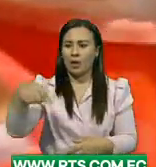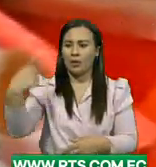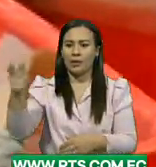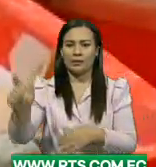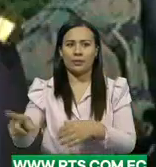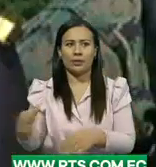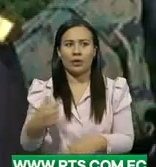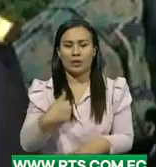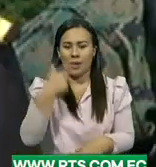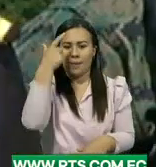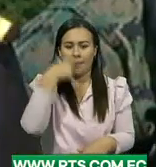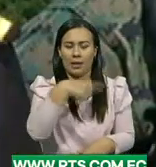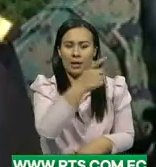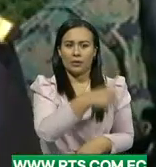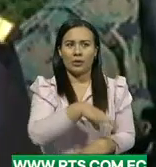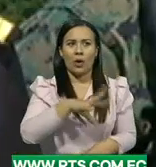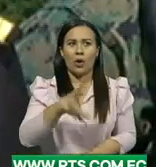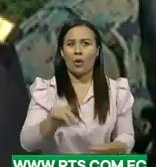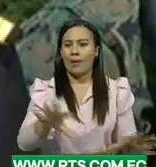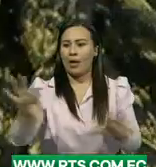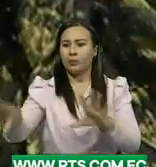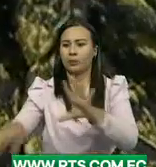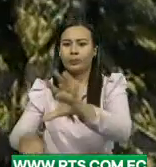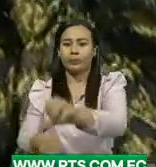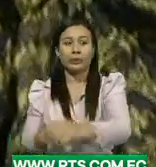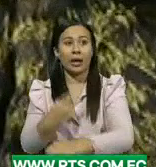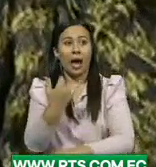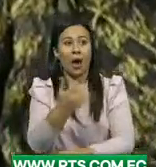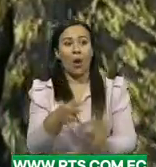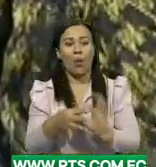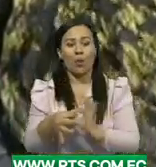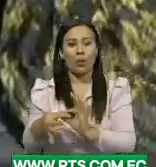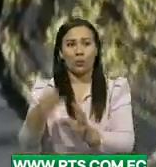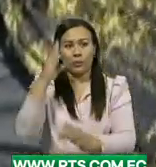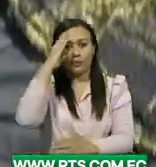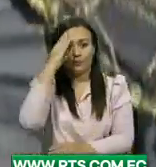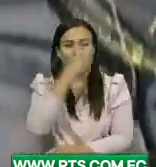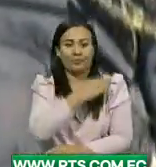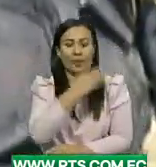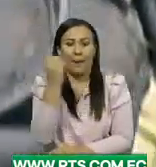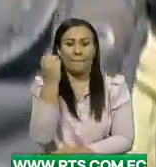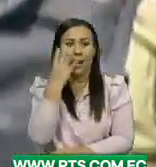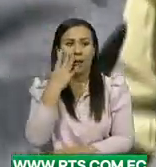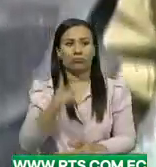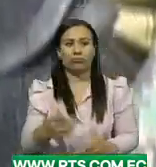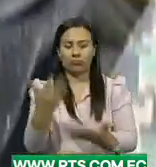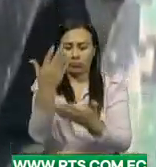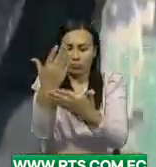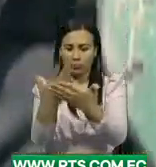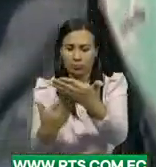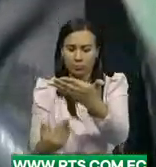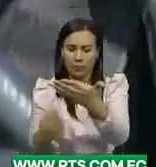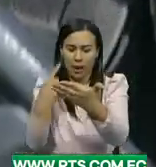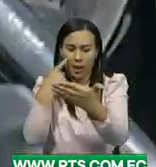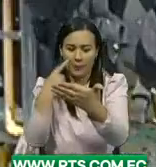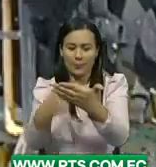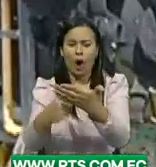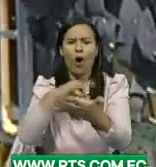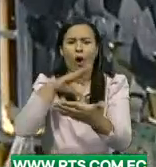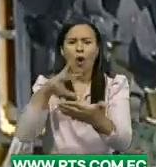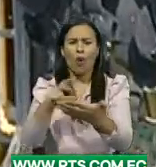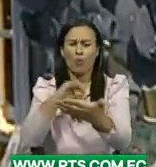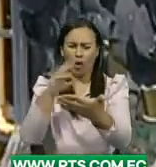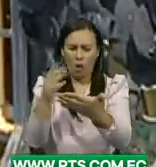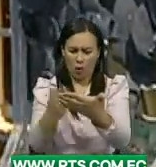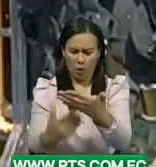junto con la fase lunar, ellos aprovechan para hacer este robo. Las autoridades navales recibieron un reporte de robo, iniciando de